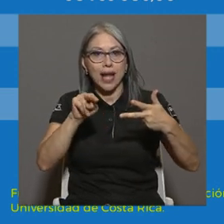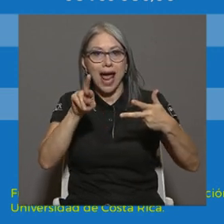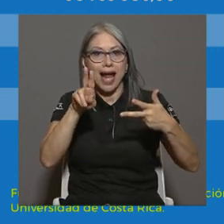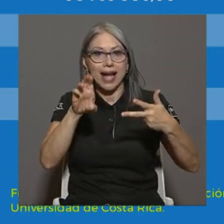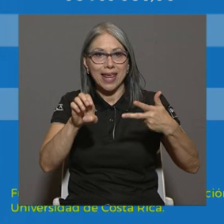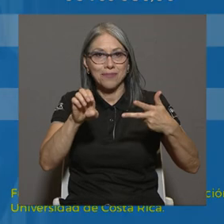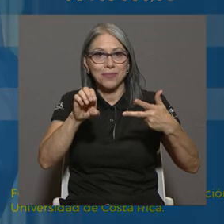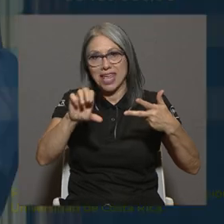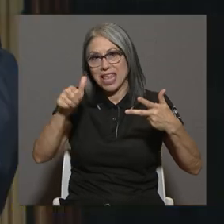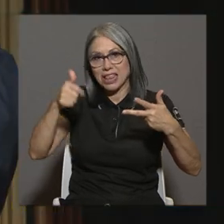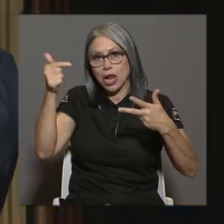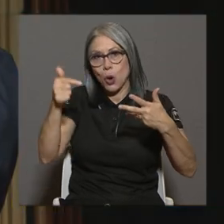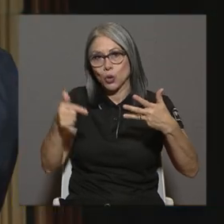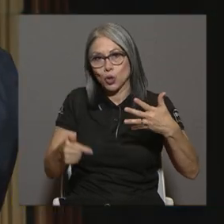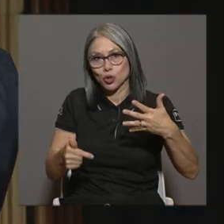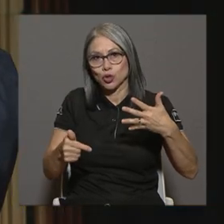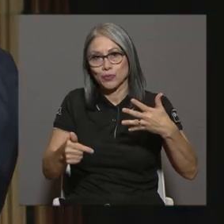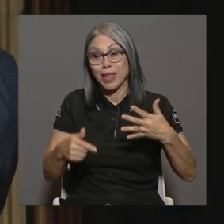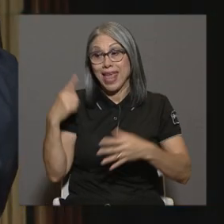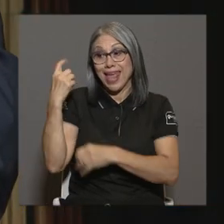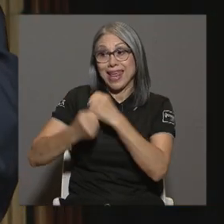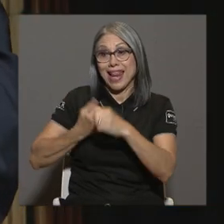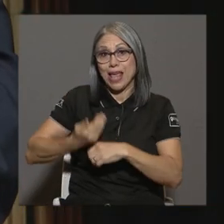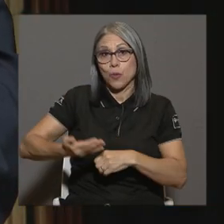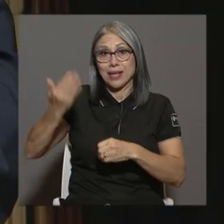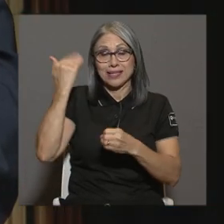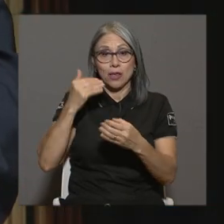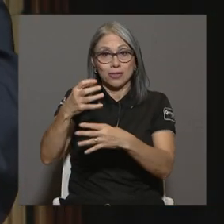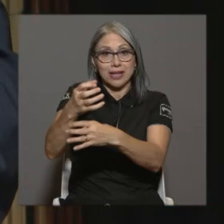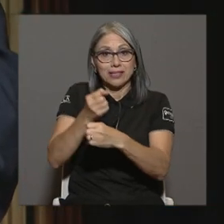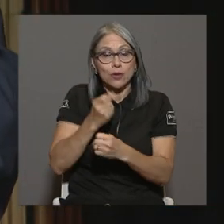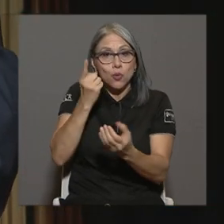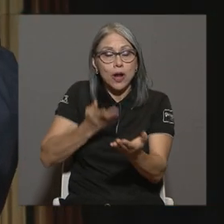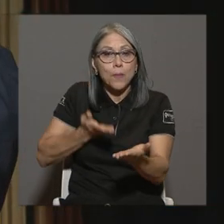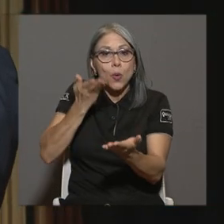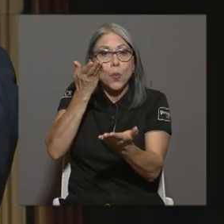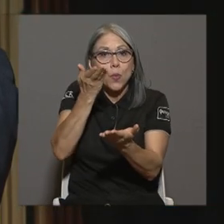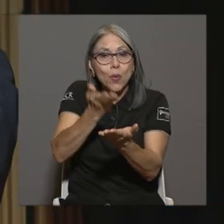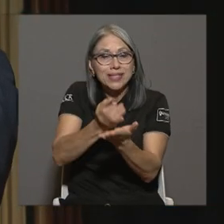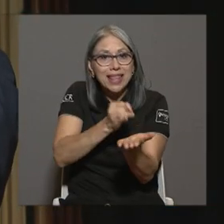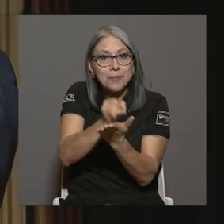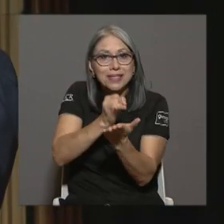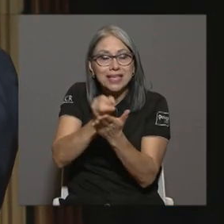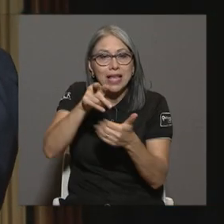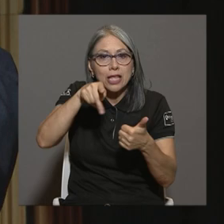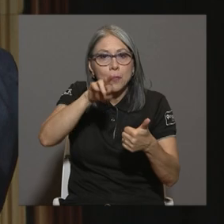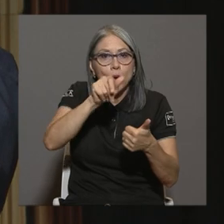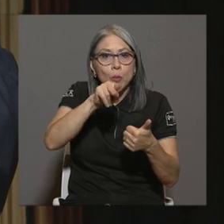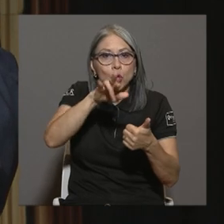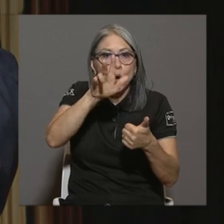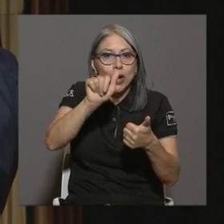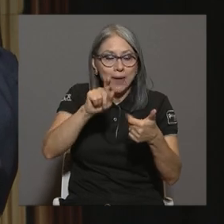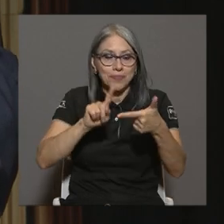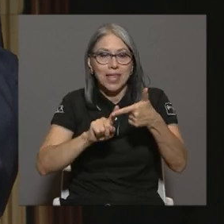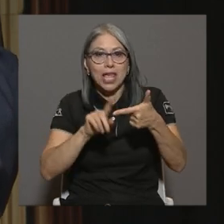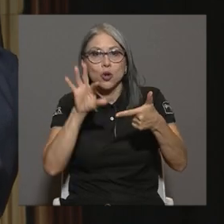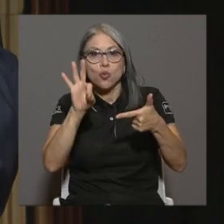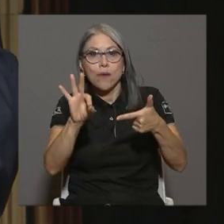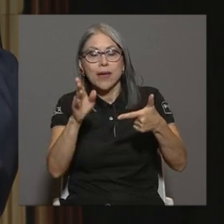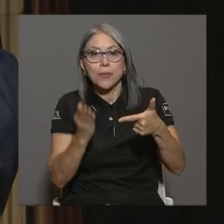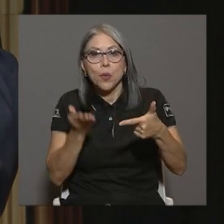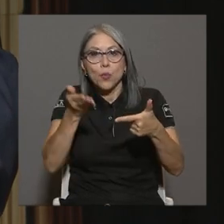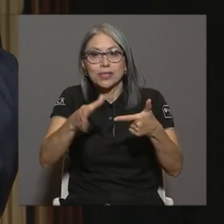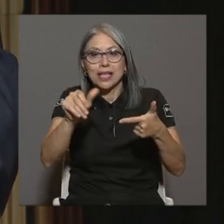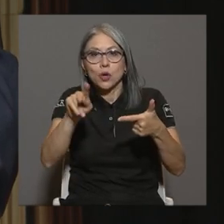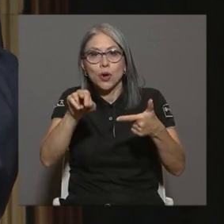otros. A lo largo del año se recibió una propuesta de investigación de Promotora y 9 propuestas de CONARE, de las